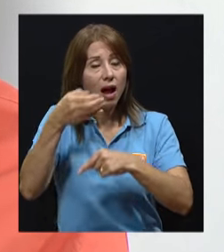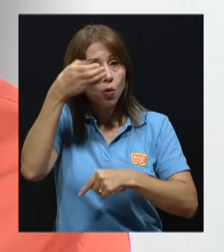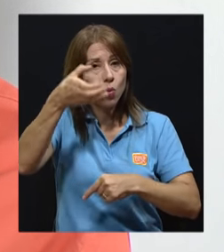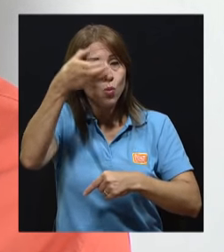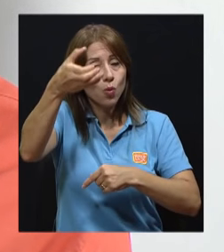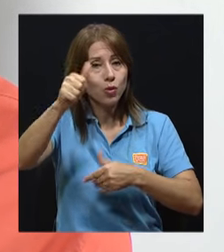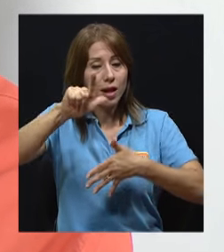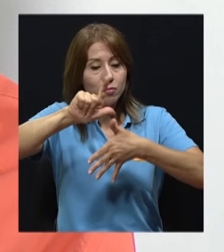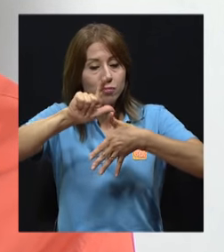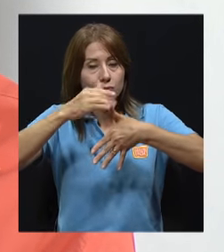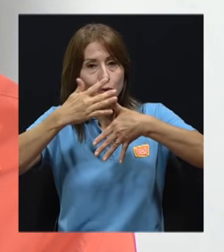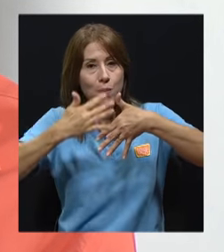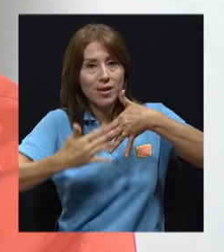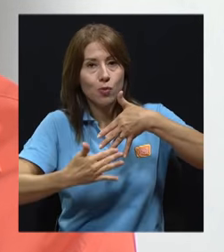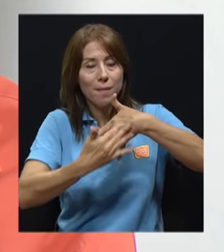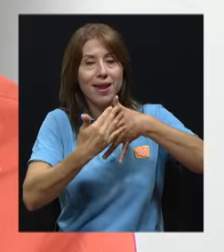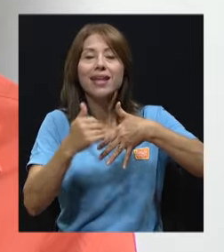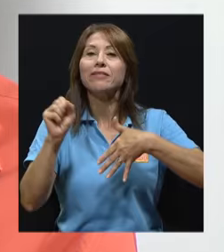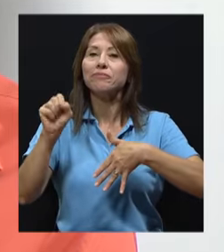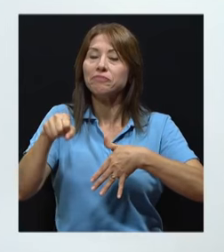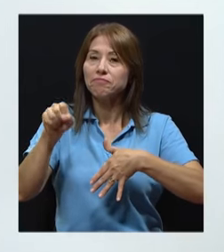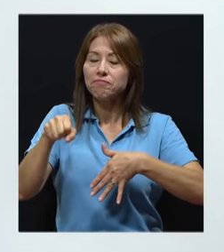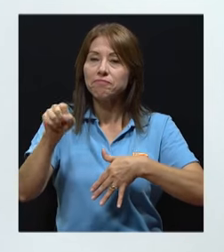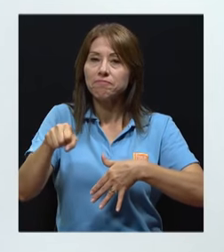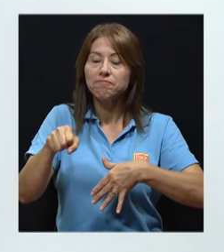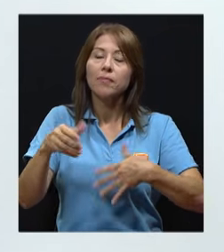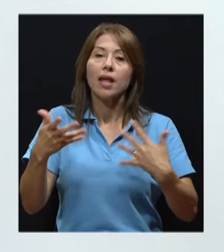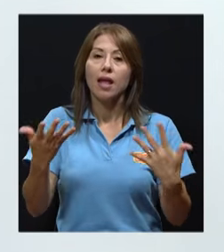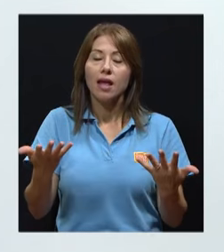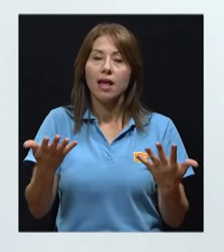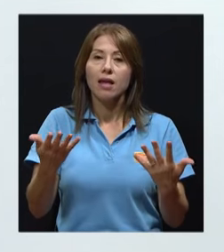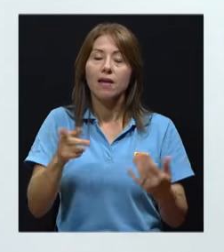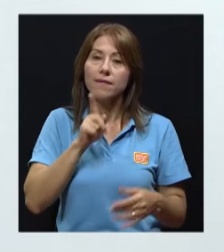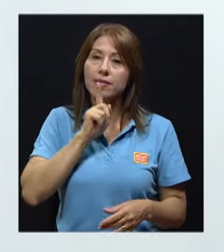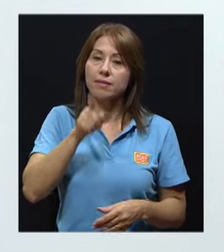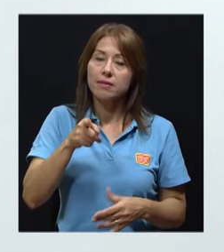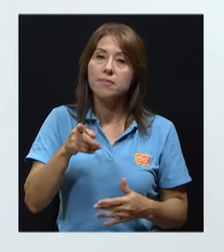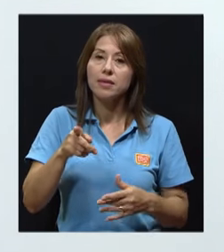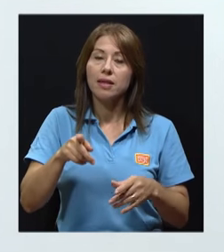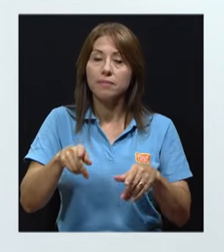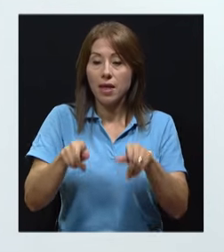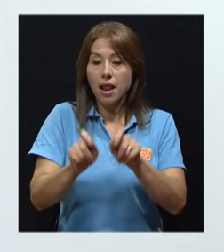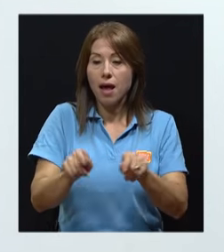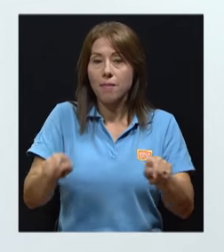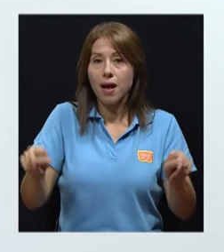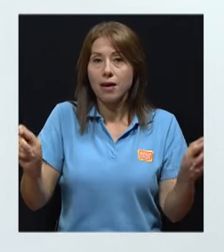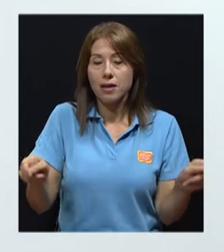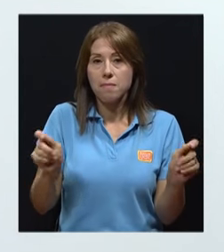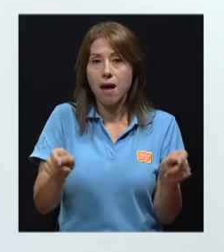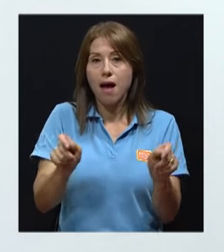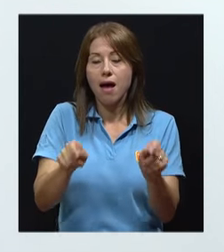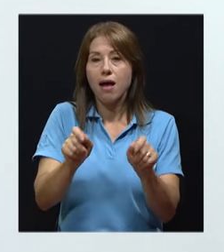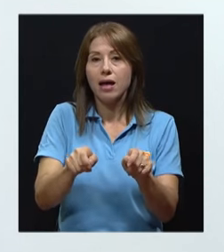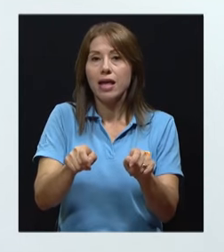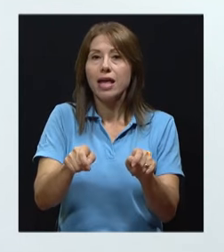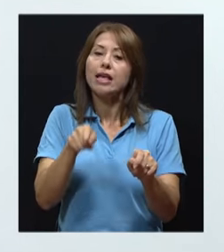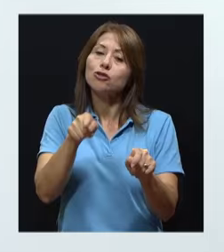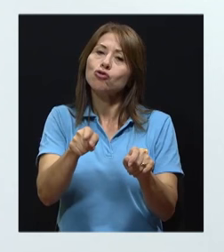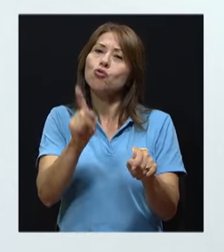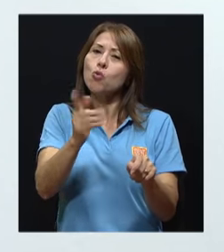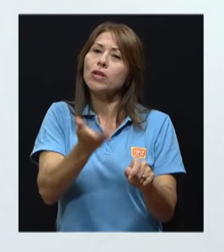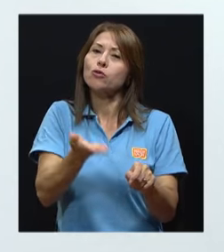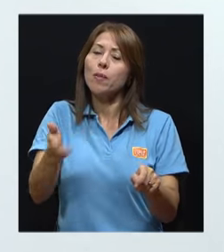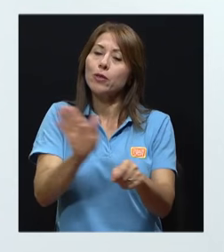cultural en Mesoamérica Sí sí evidentemente eh la Marimba se ha convertido en un